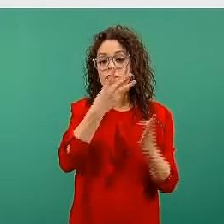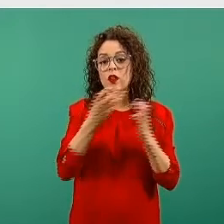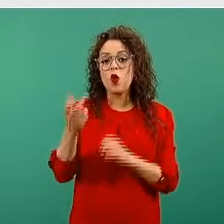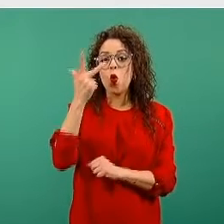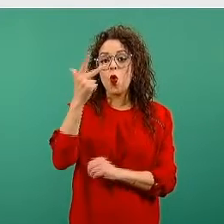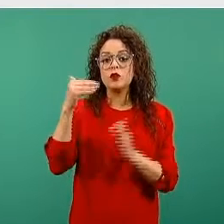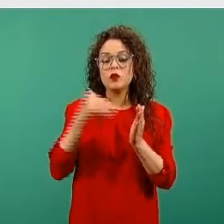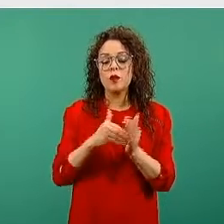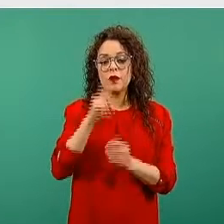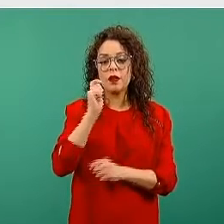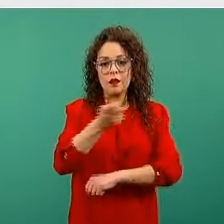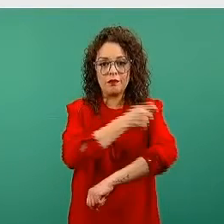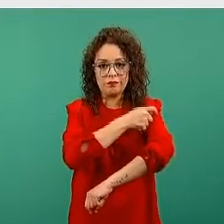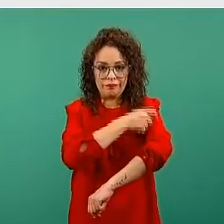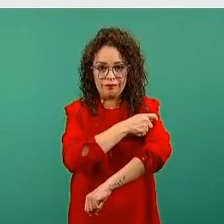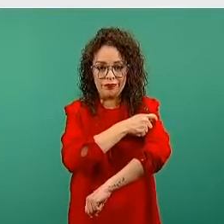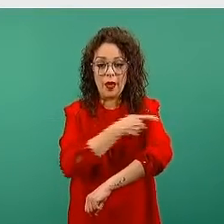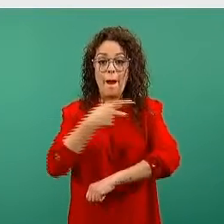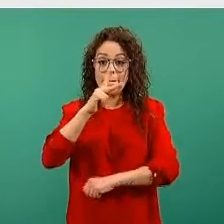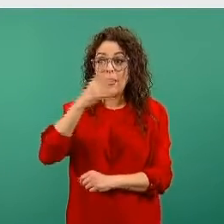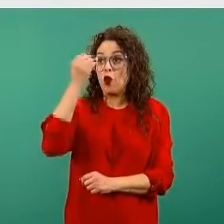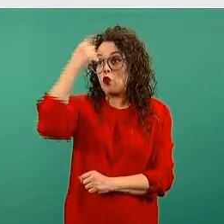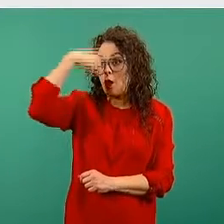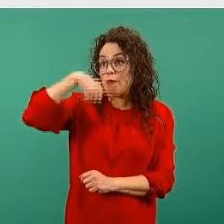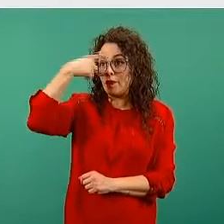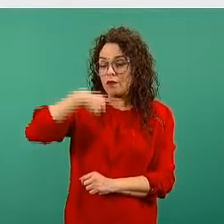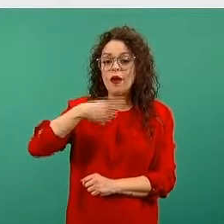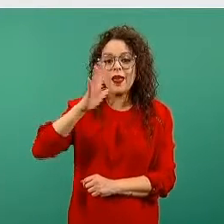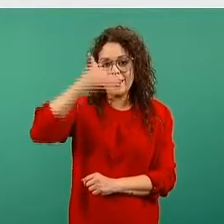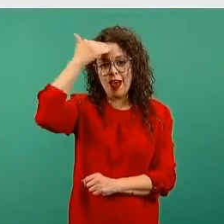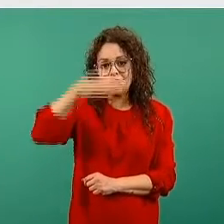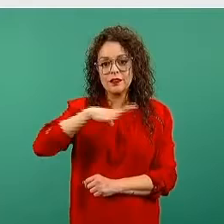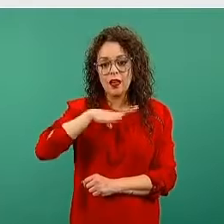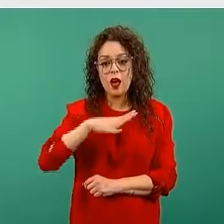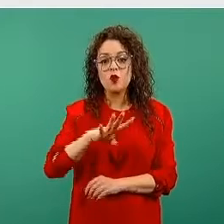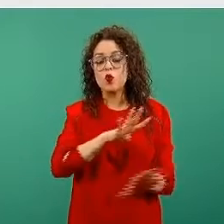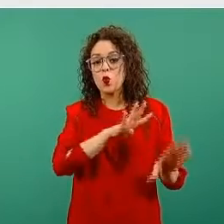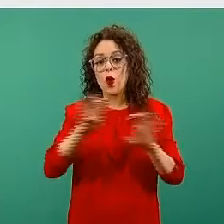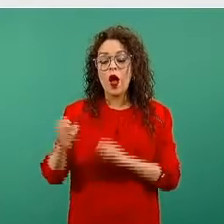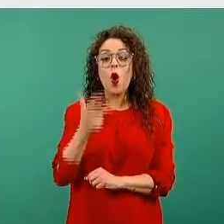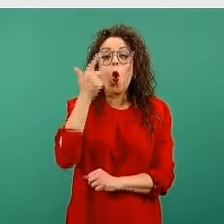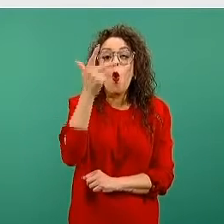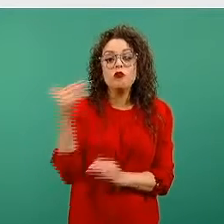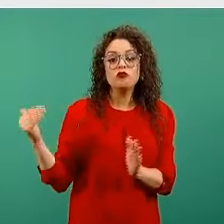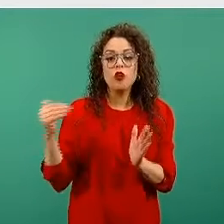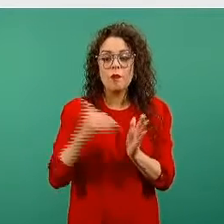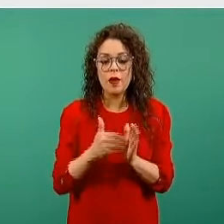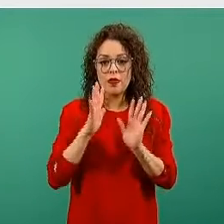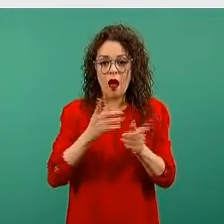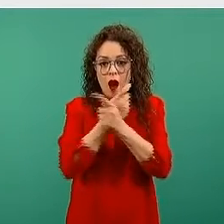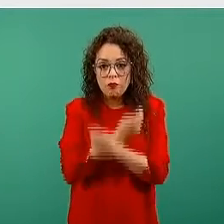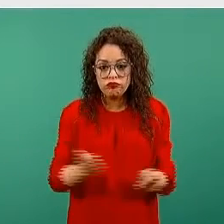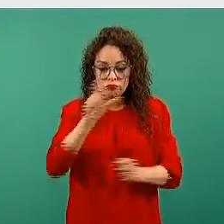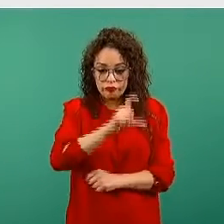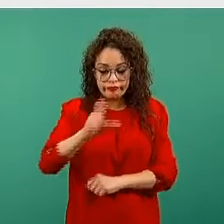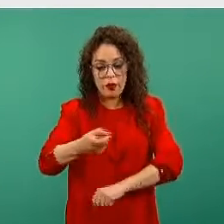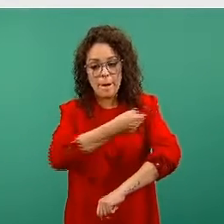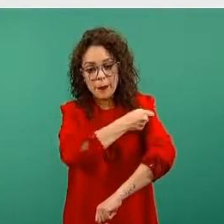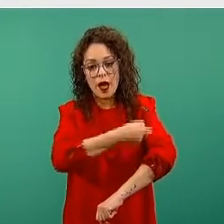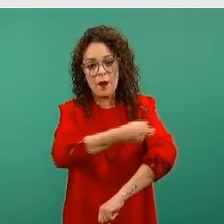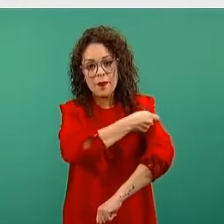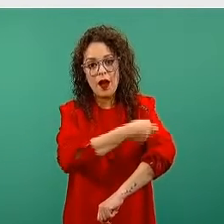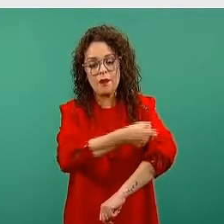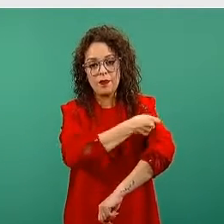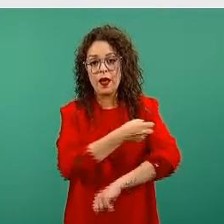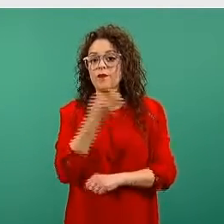vacuna. Sin embargo, a las 9 de la noche ya sabíamos que teníamos 408,000. Entonces, lo mismo ha estado pasando cada